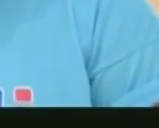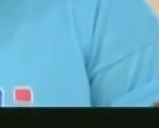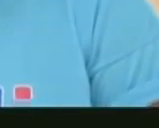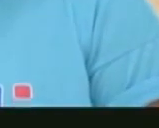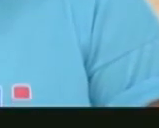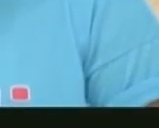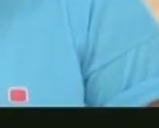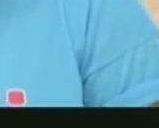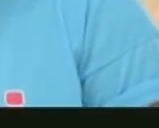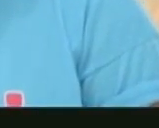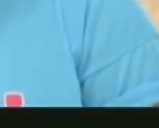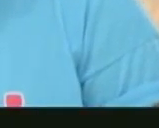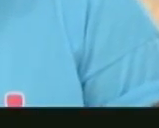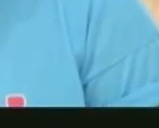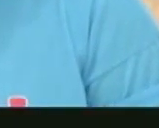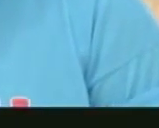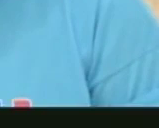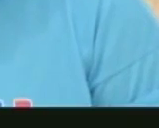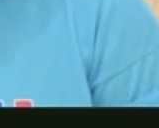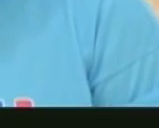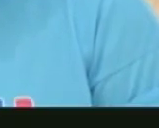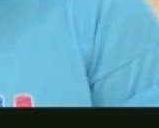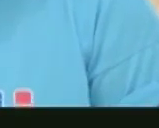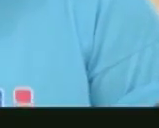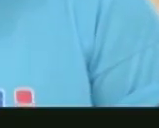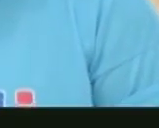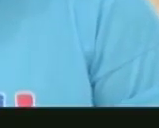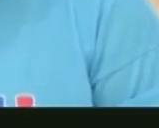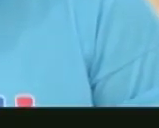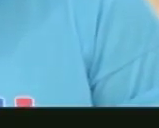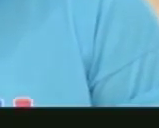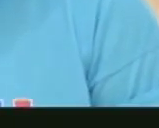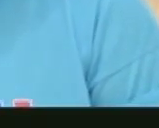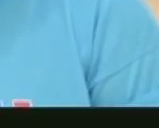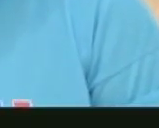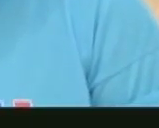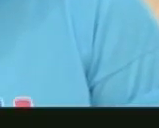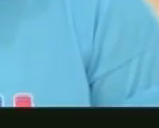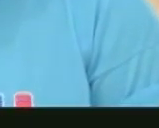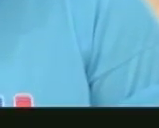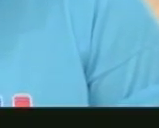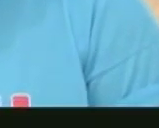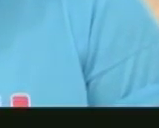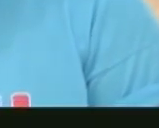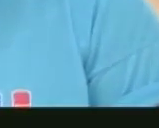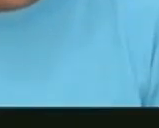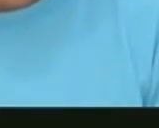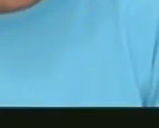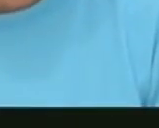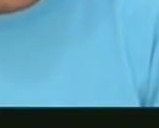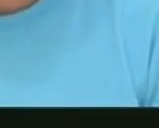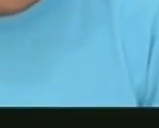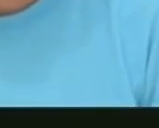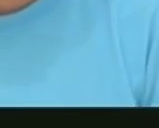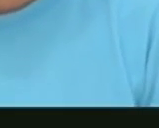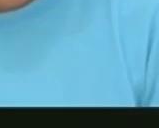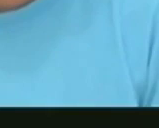684 niños, 278 adultos, 653 jóvenes